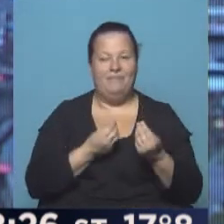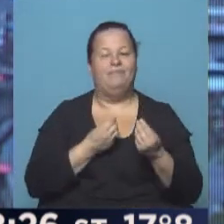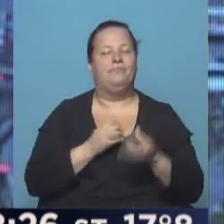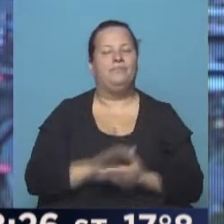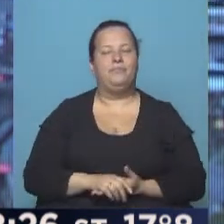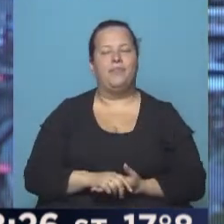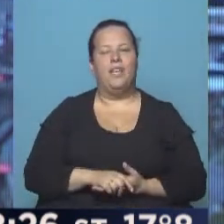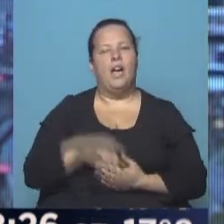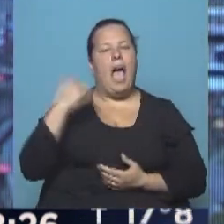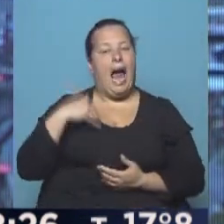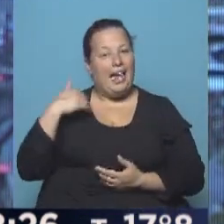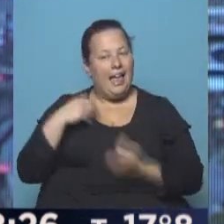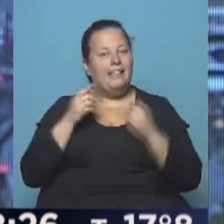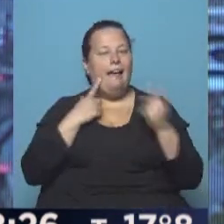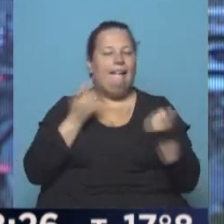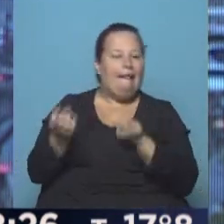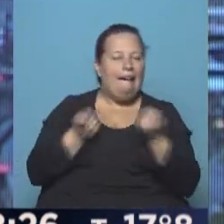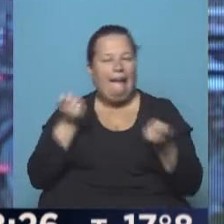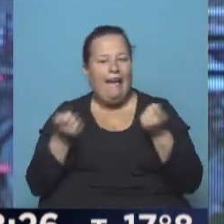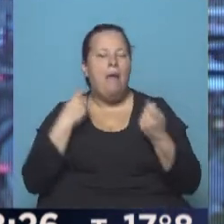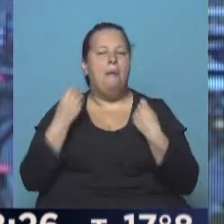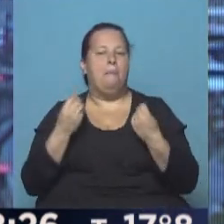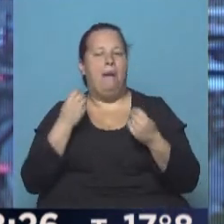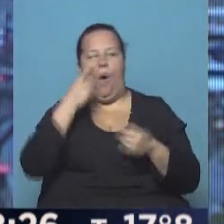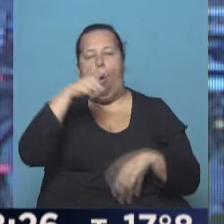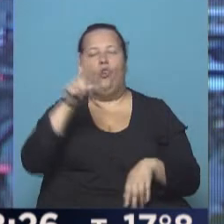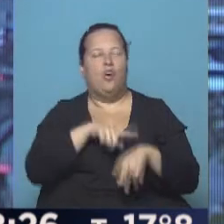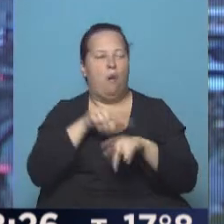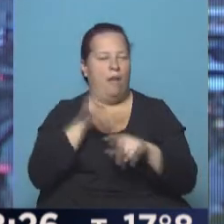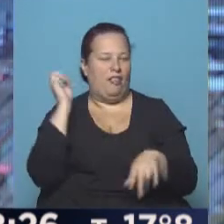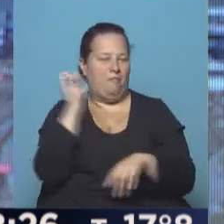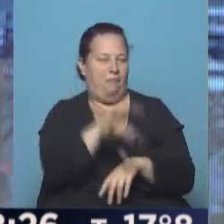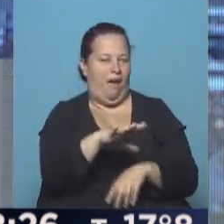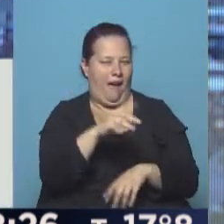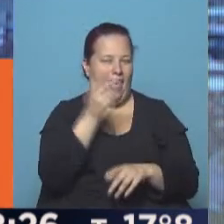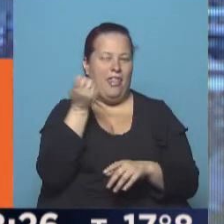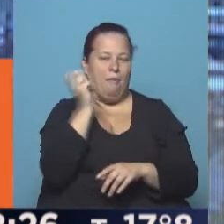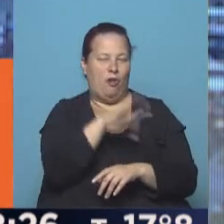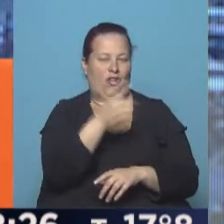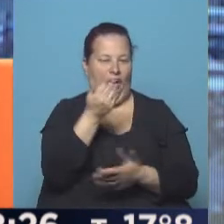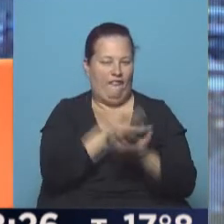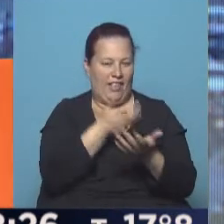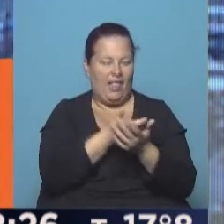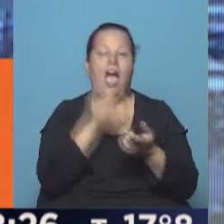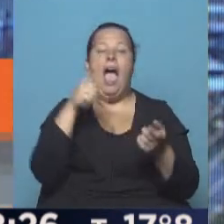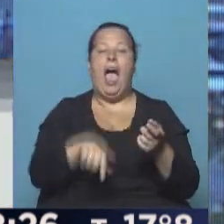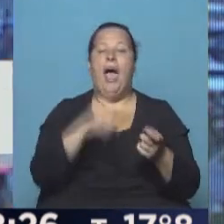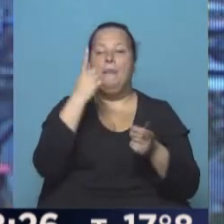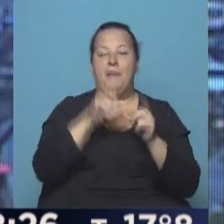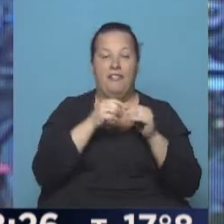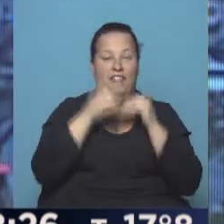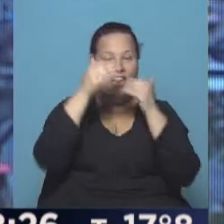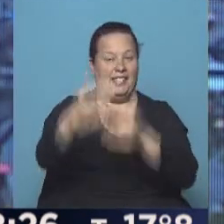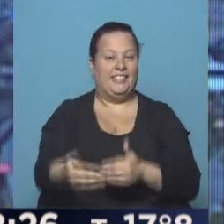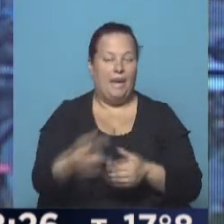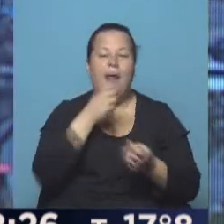justamente había muchos argentinos que estaban especulando para llegar a último momento con el depósito en efectivo. Ahora, el primer plazo que hay